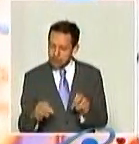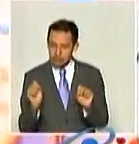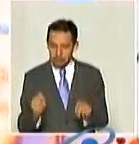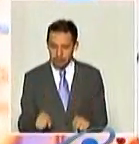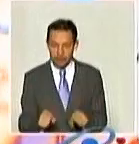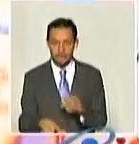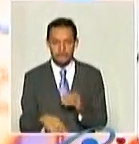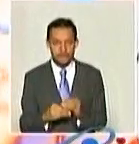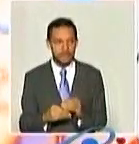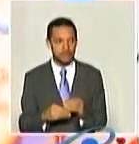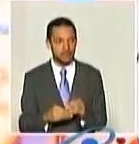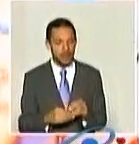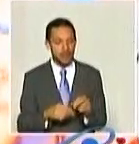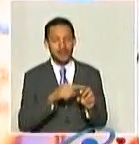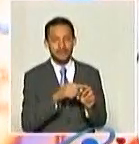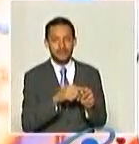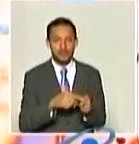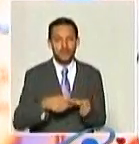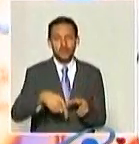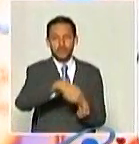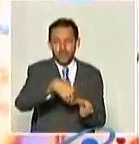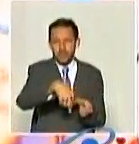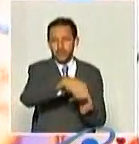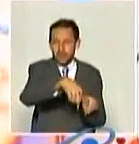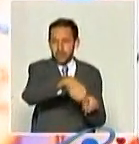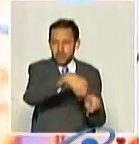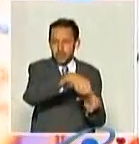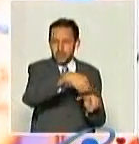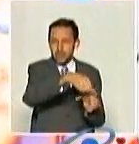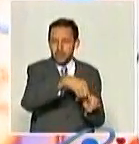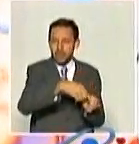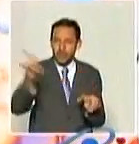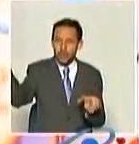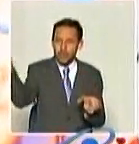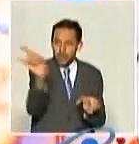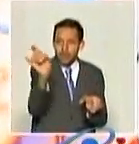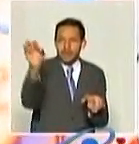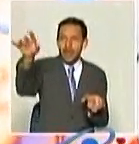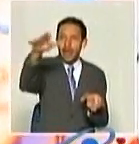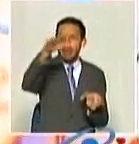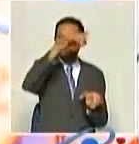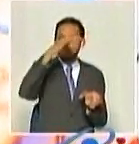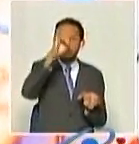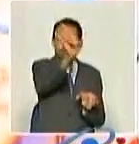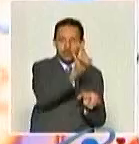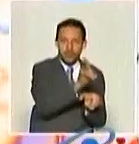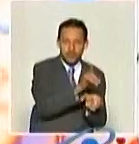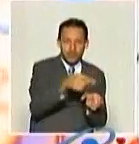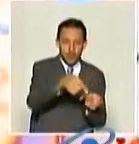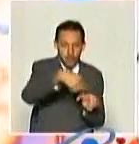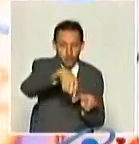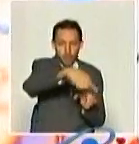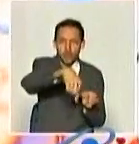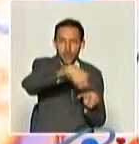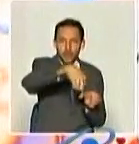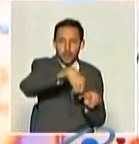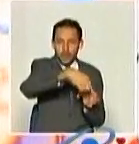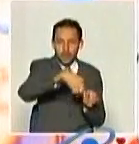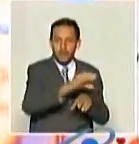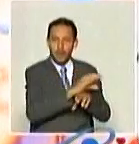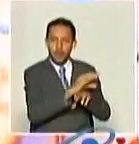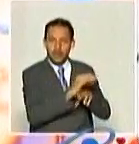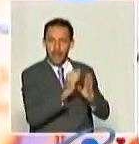con muy buenas regulaciones, pasamos ese oxígeno medicinal a través de esta máquina y obtenemos en un lado de la